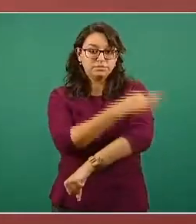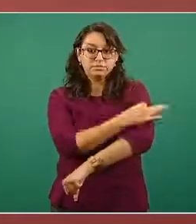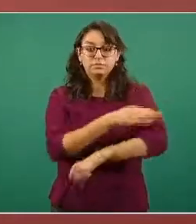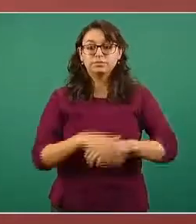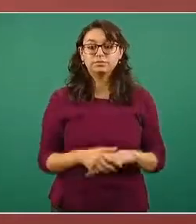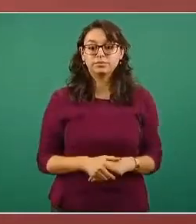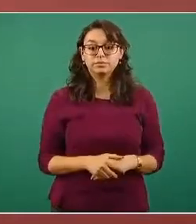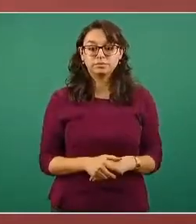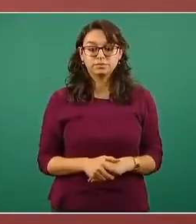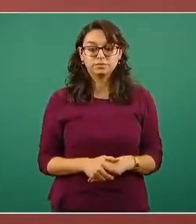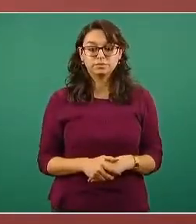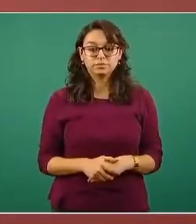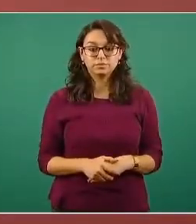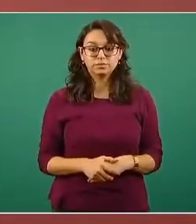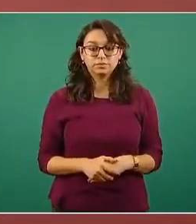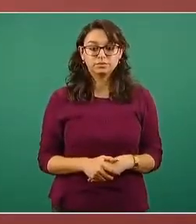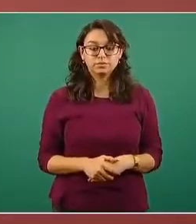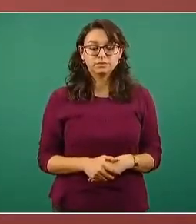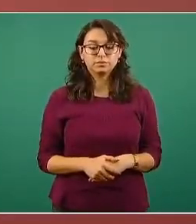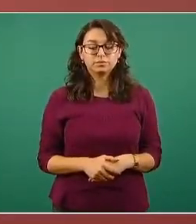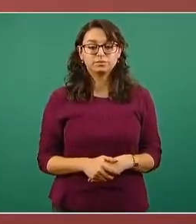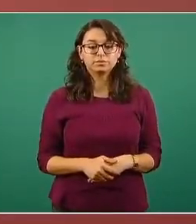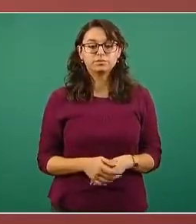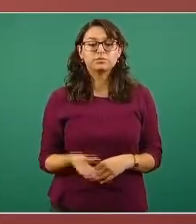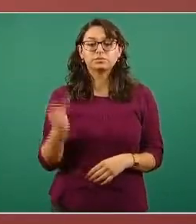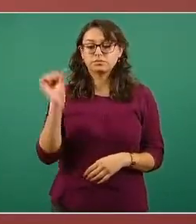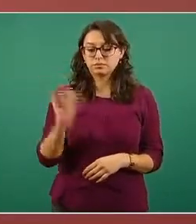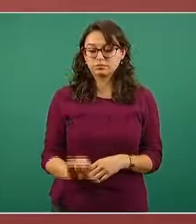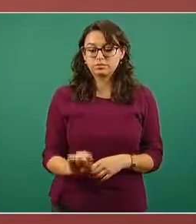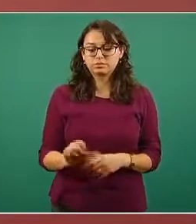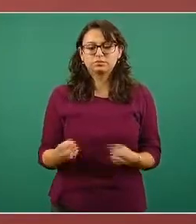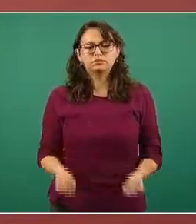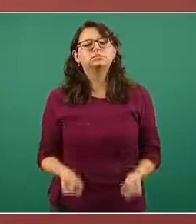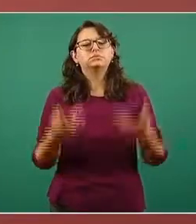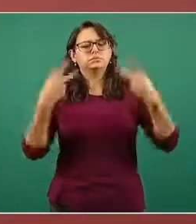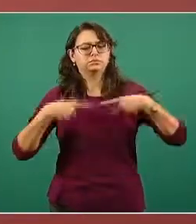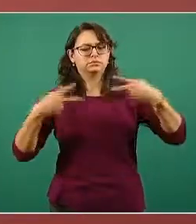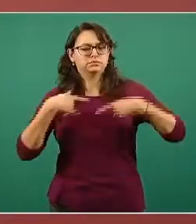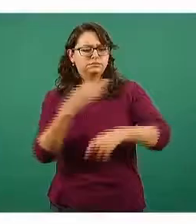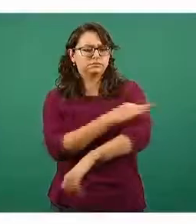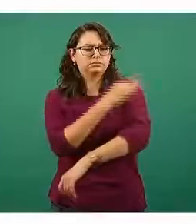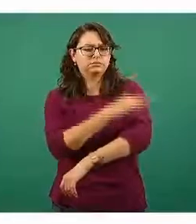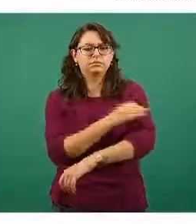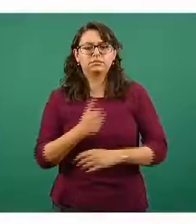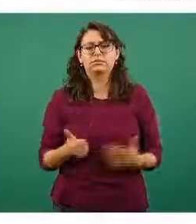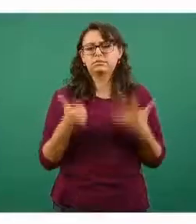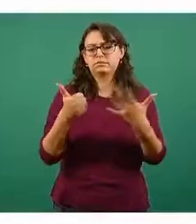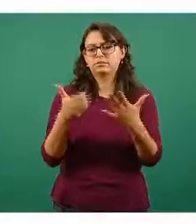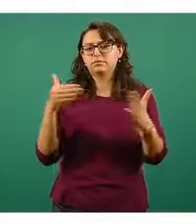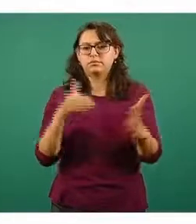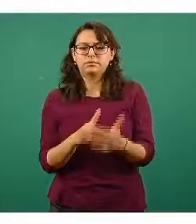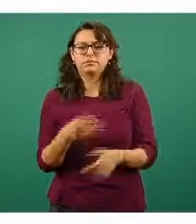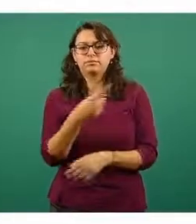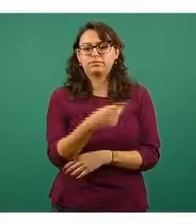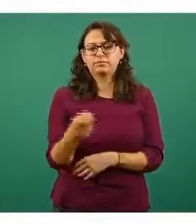logrado, lo mostraremos ahora, hoy vacunamos 6.102 personas de estos mismos equipos.